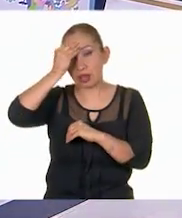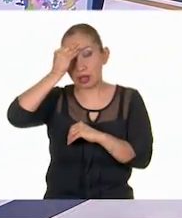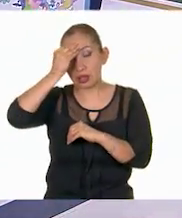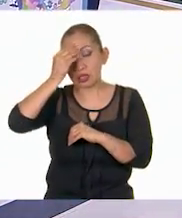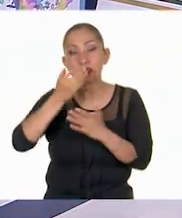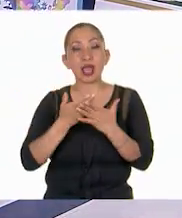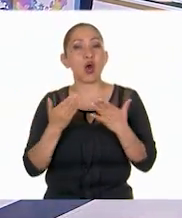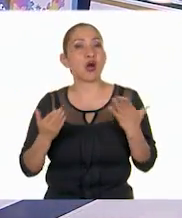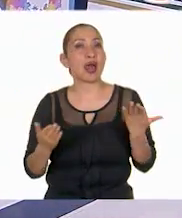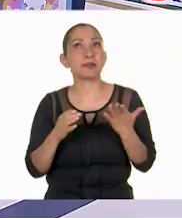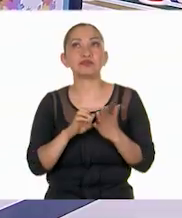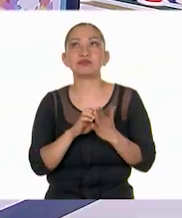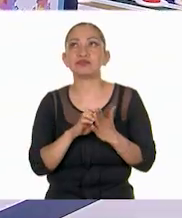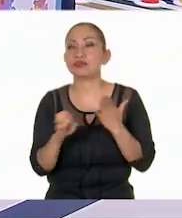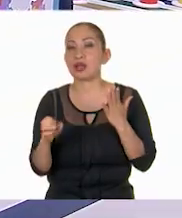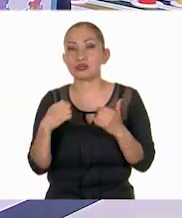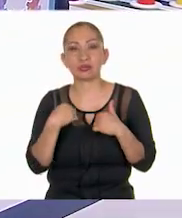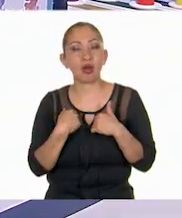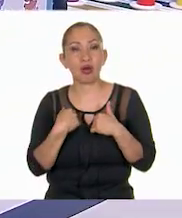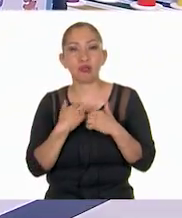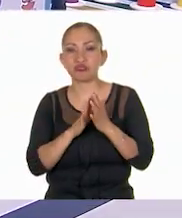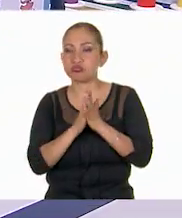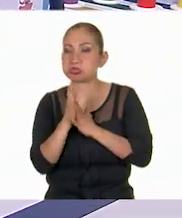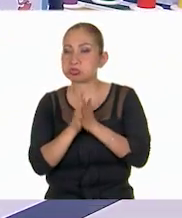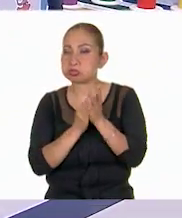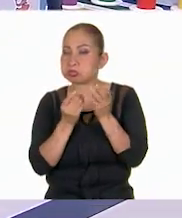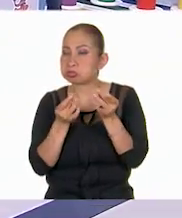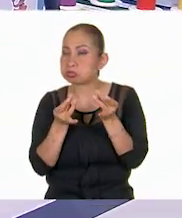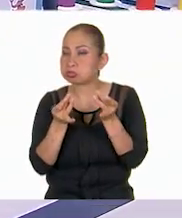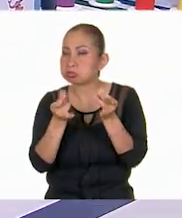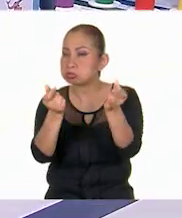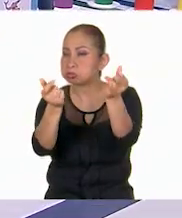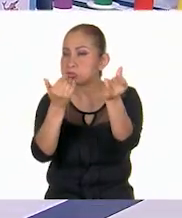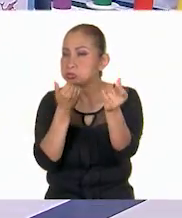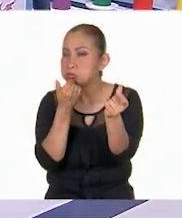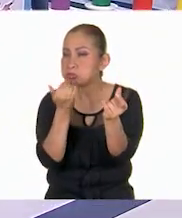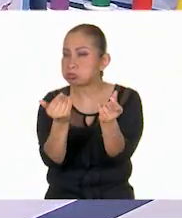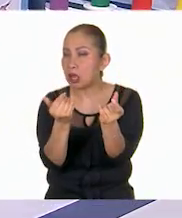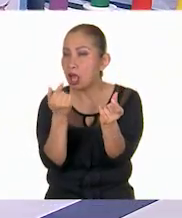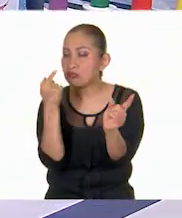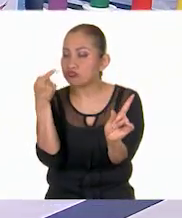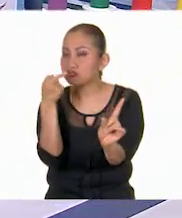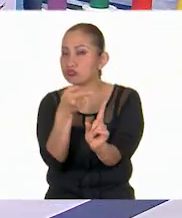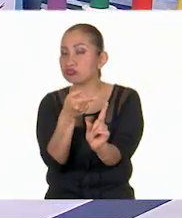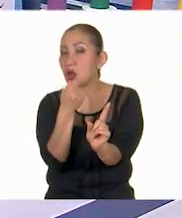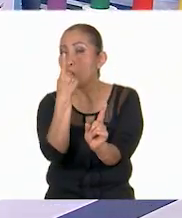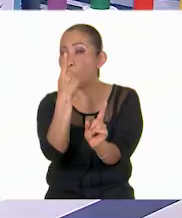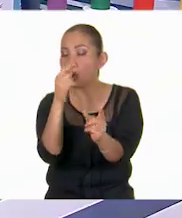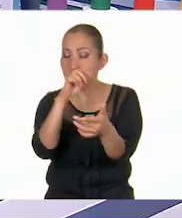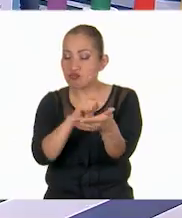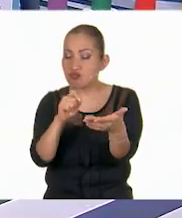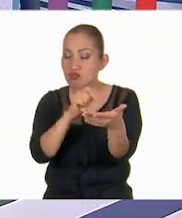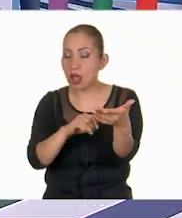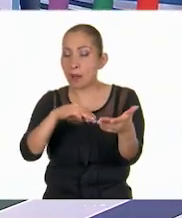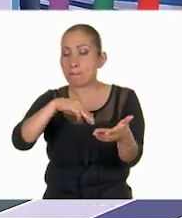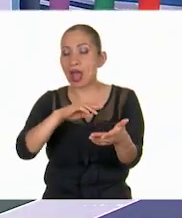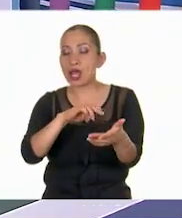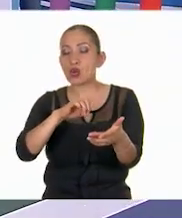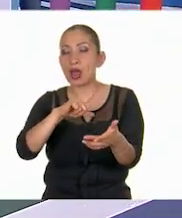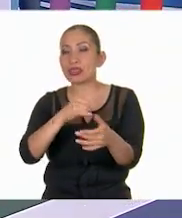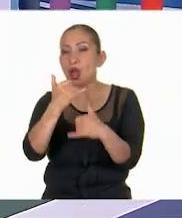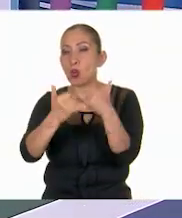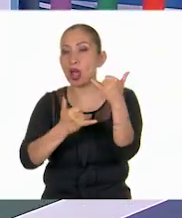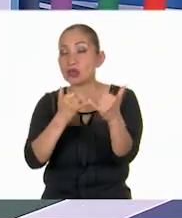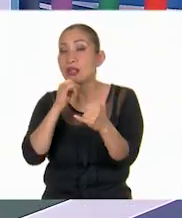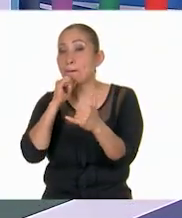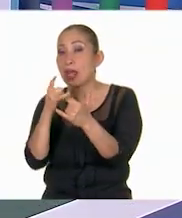Y esta vez, por ejemplo, estoy afilada como cuchillo de afilador en relación con un manual de juegos de patio y con el